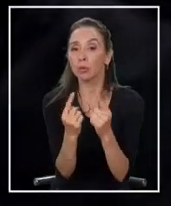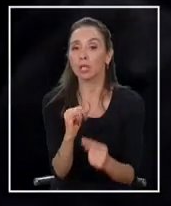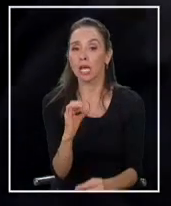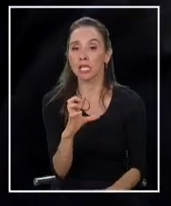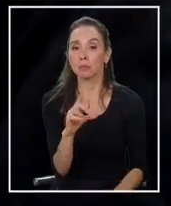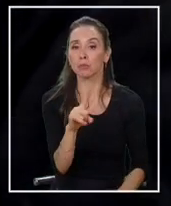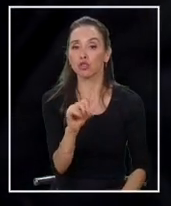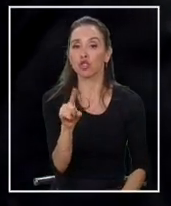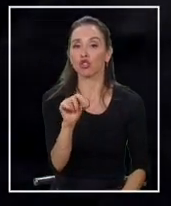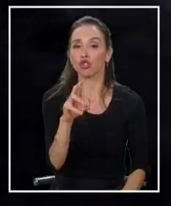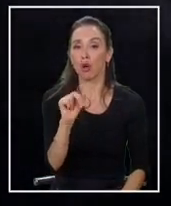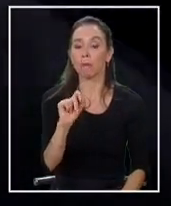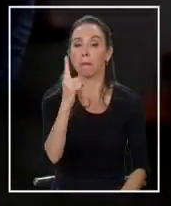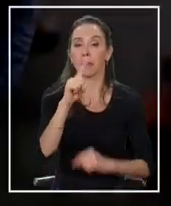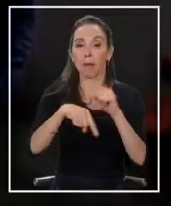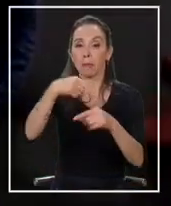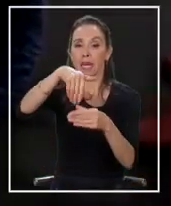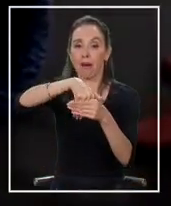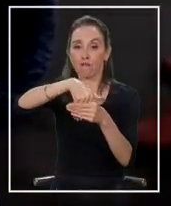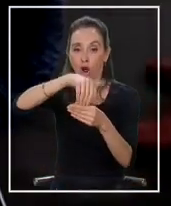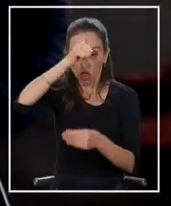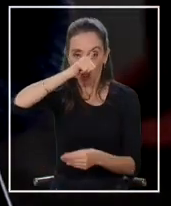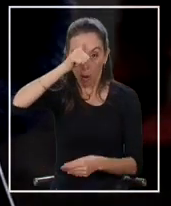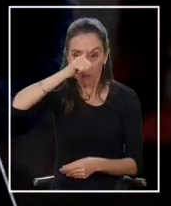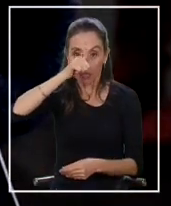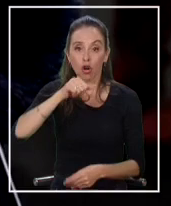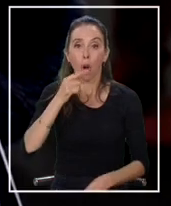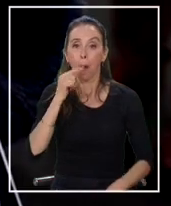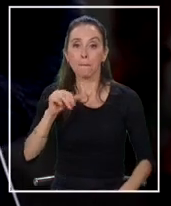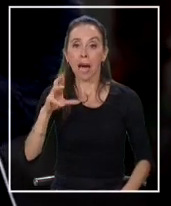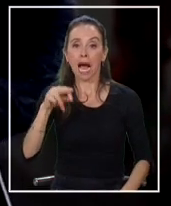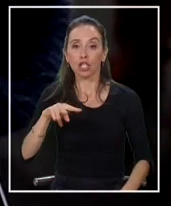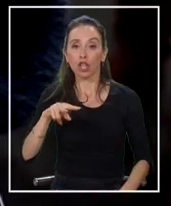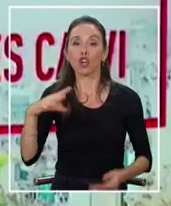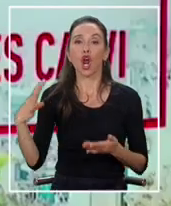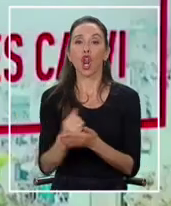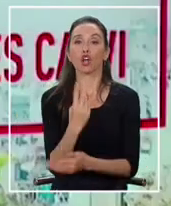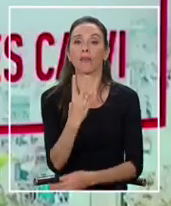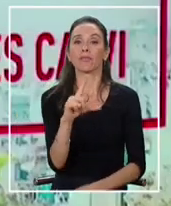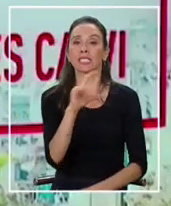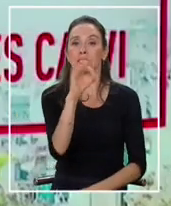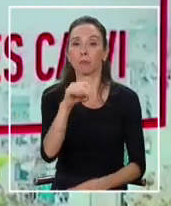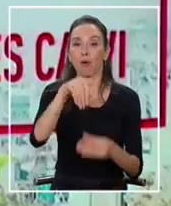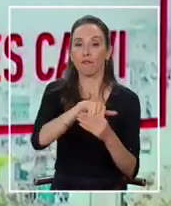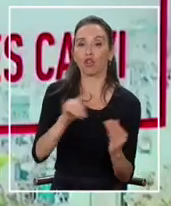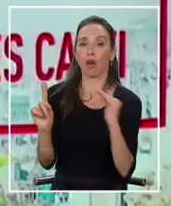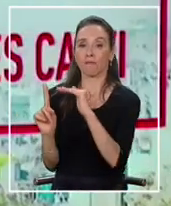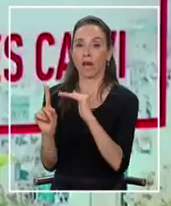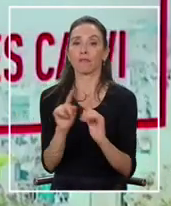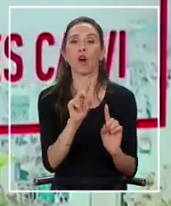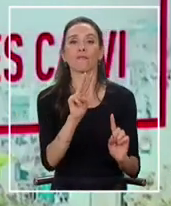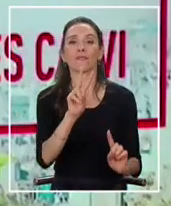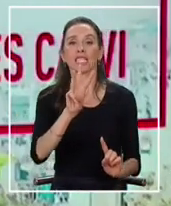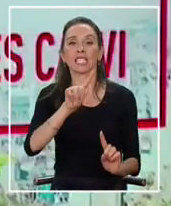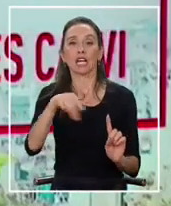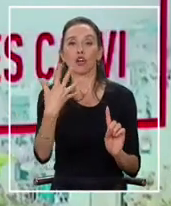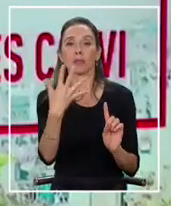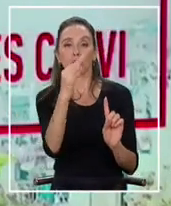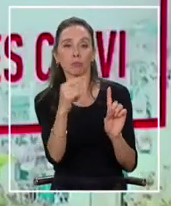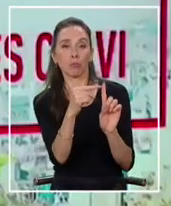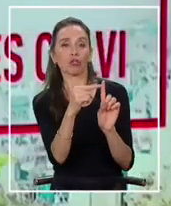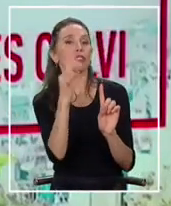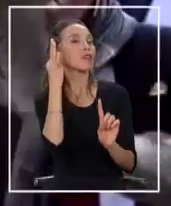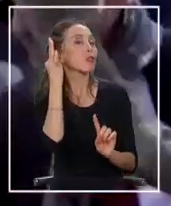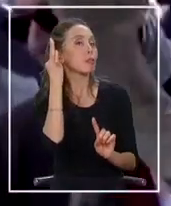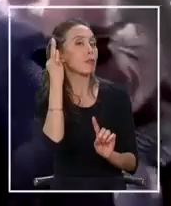Ipsos Sopra, en la primera vuelta de los comicios de este domingo, Macron obtendría el 27% de los sufragios frente al 23,5%